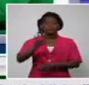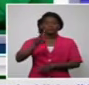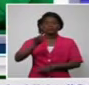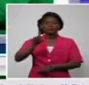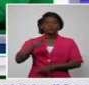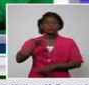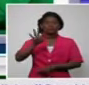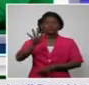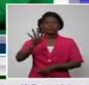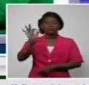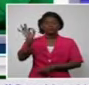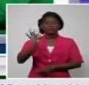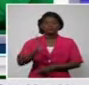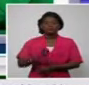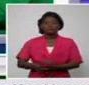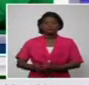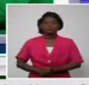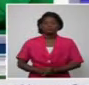51,4%.